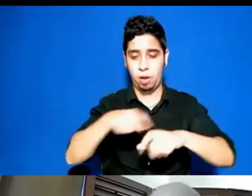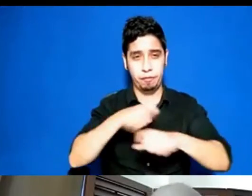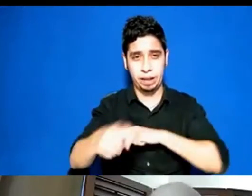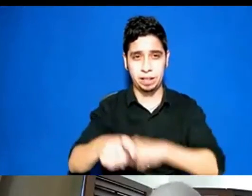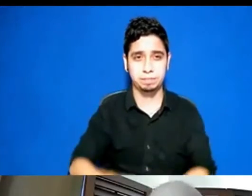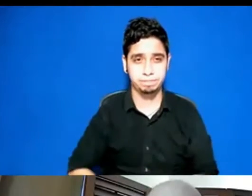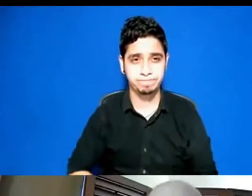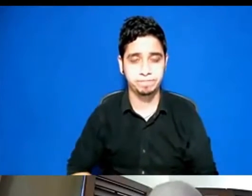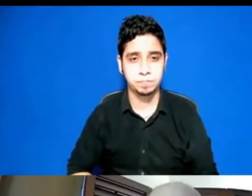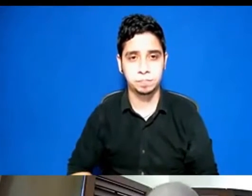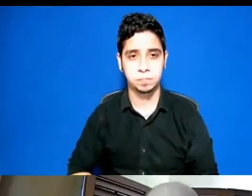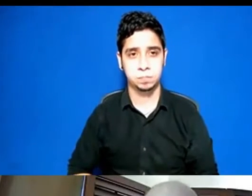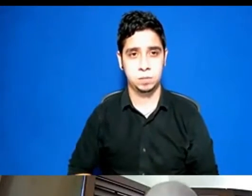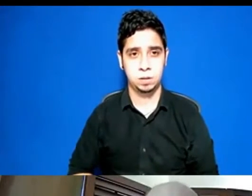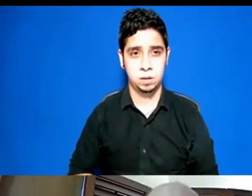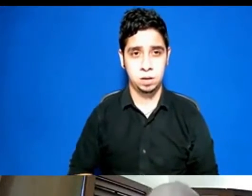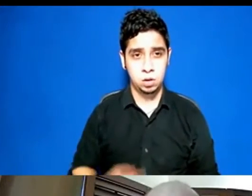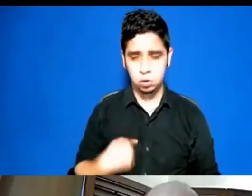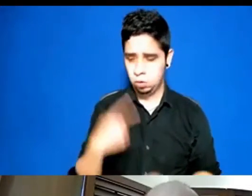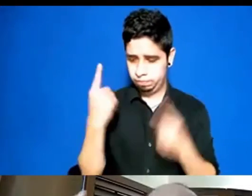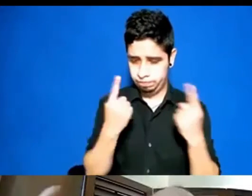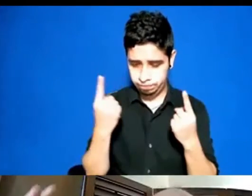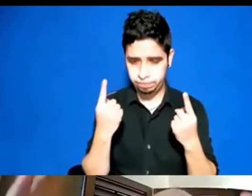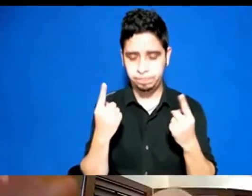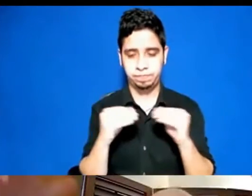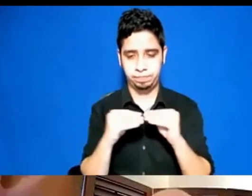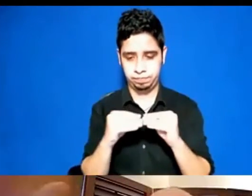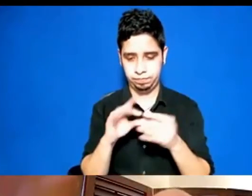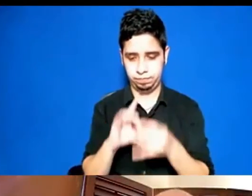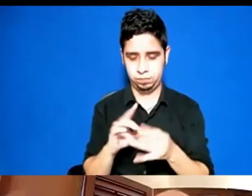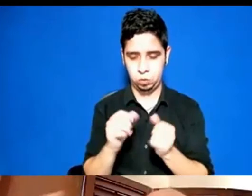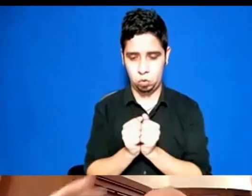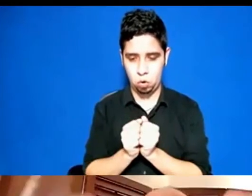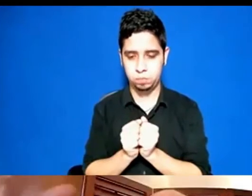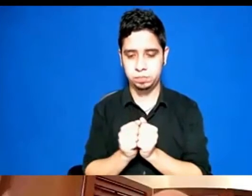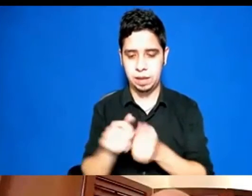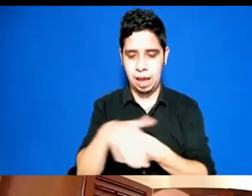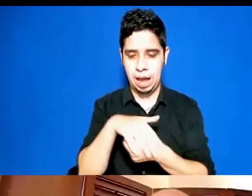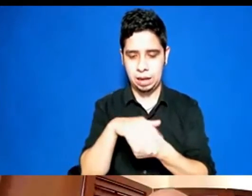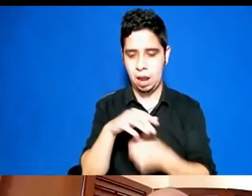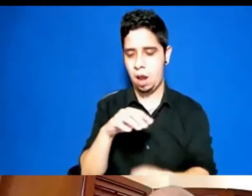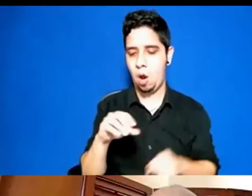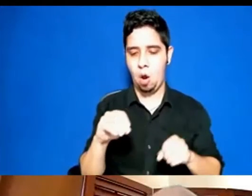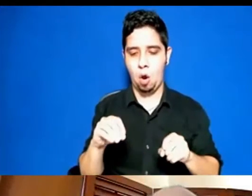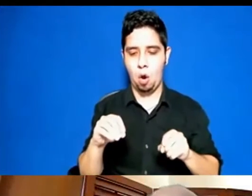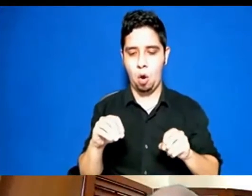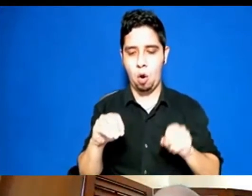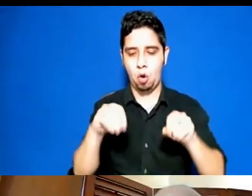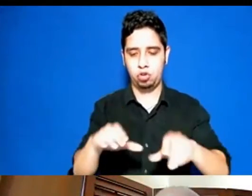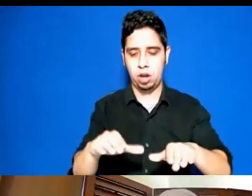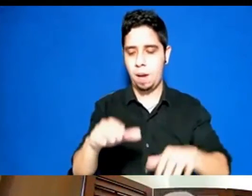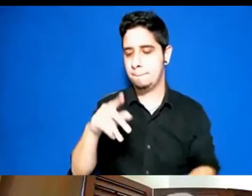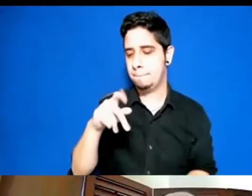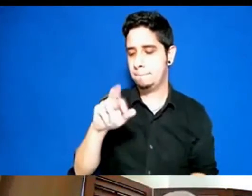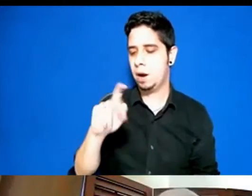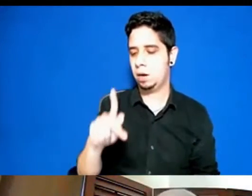Estoy pensando en lo urbano de condado, de esa área de Ocean Park, etcétera. Uh-huh. Y la gente dice, si